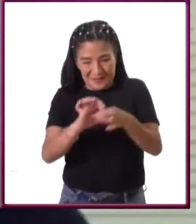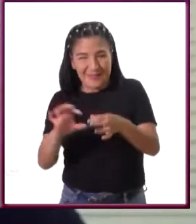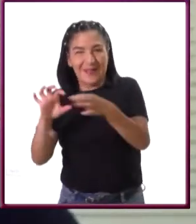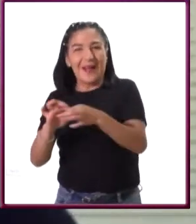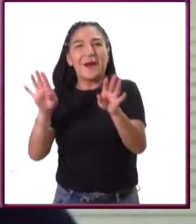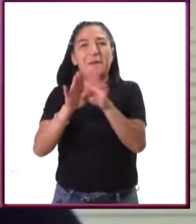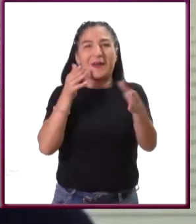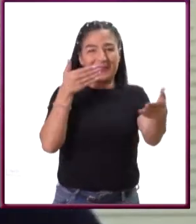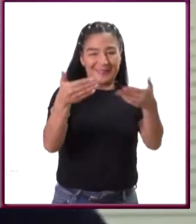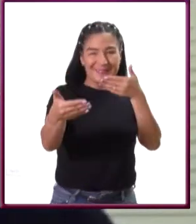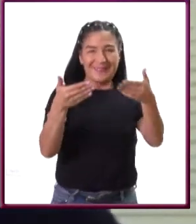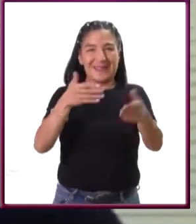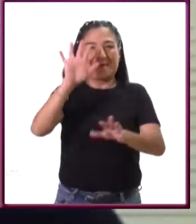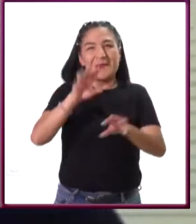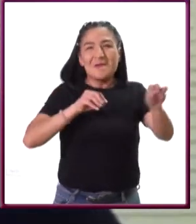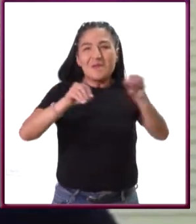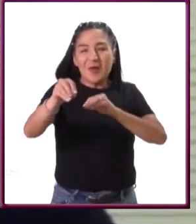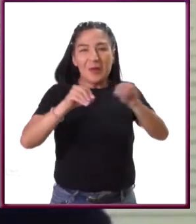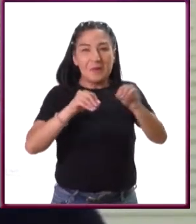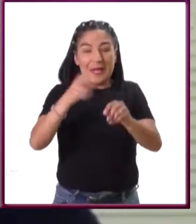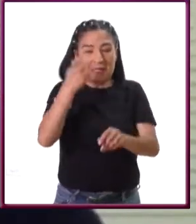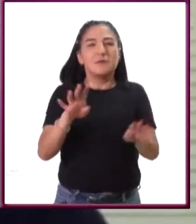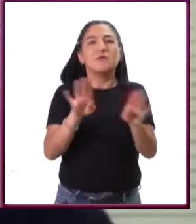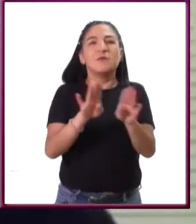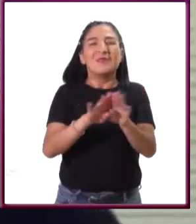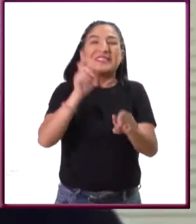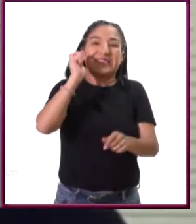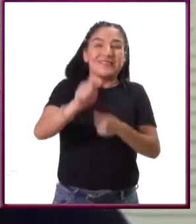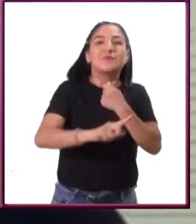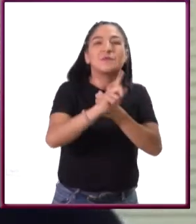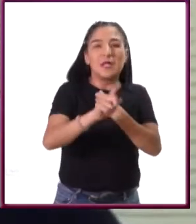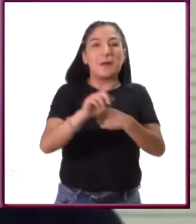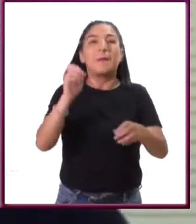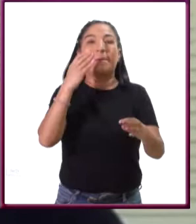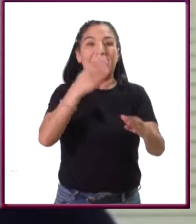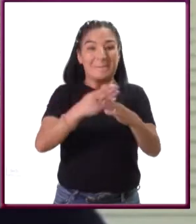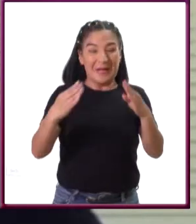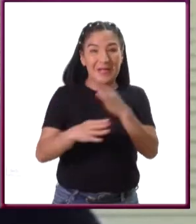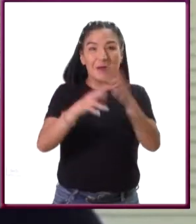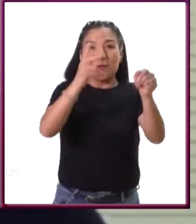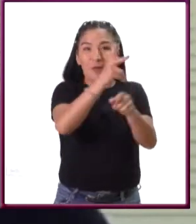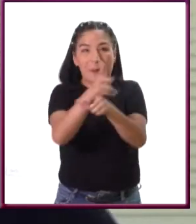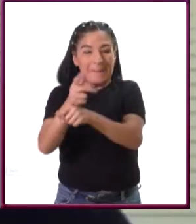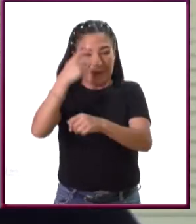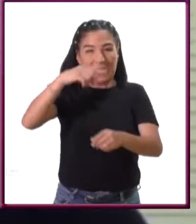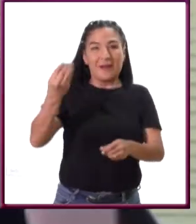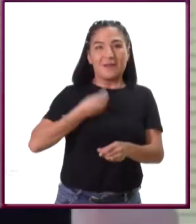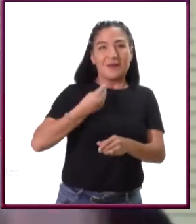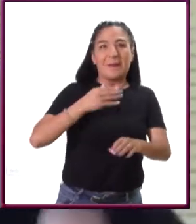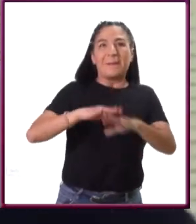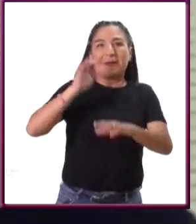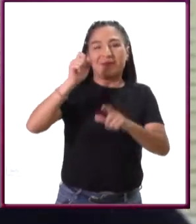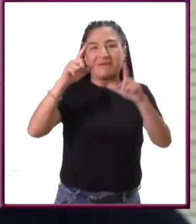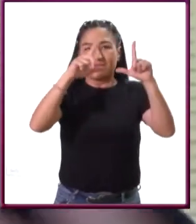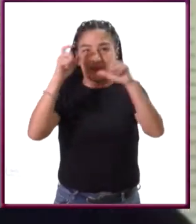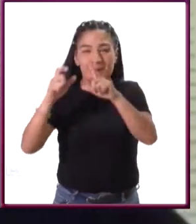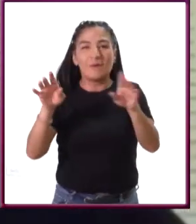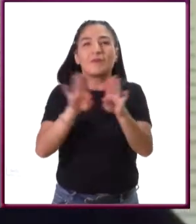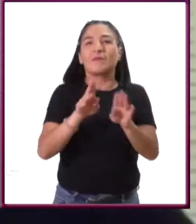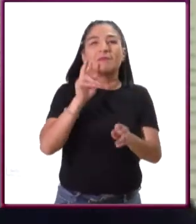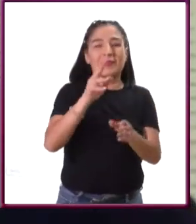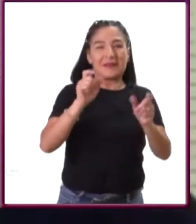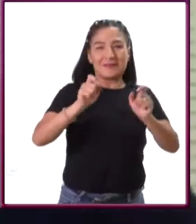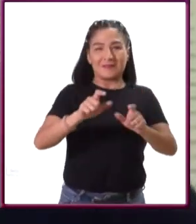de movimiento. Aquí el problema era tener un material que soportara muchísimas fotografías y que pudieras proyectarlo de manera que se